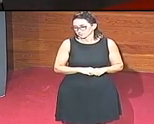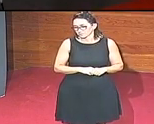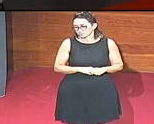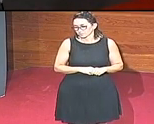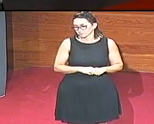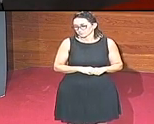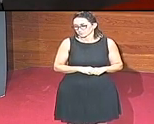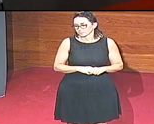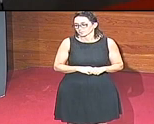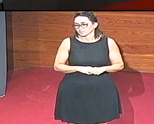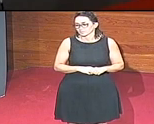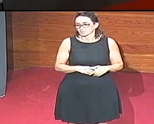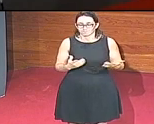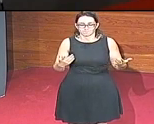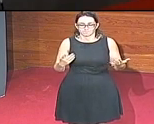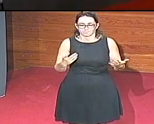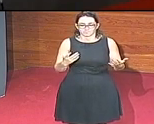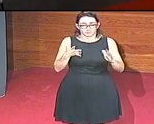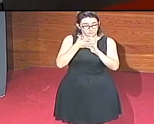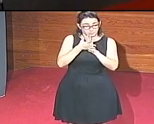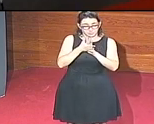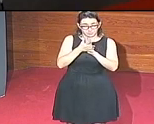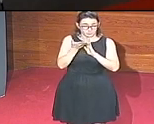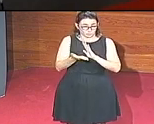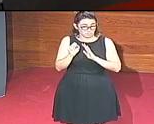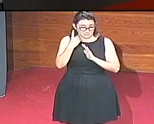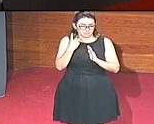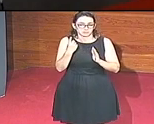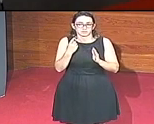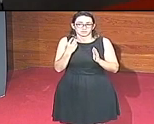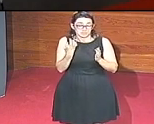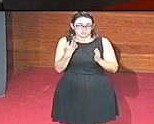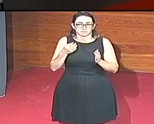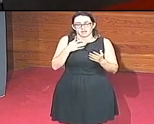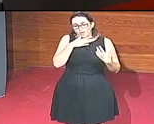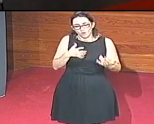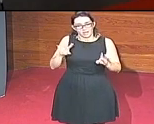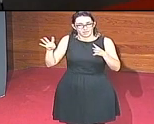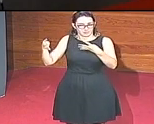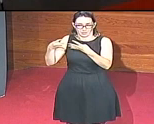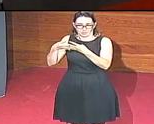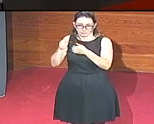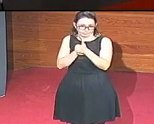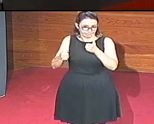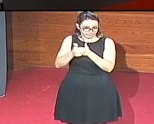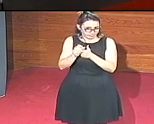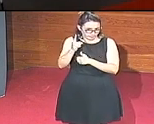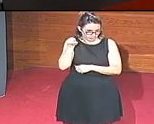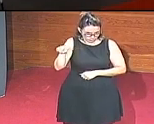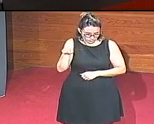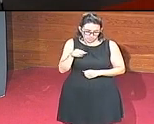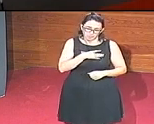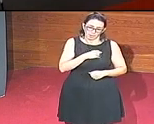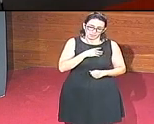y sobre todo lo que les quiero comentar ahora siempre internet es lo primero y el papel viene después me plantean un tema de un